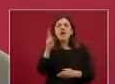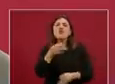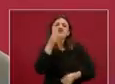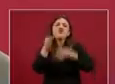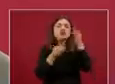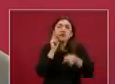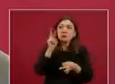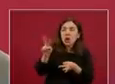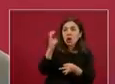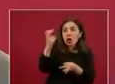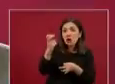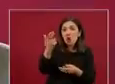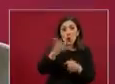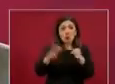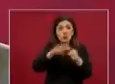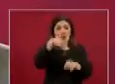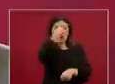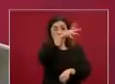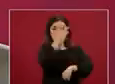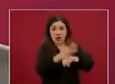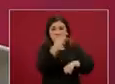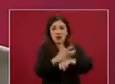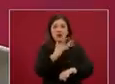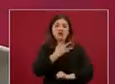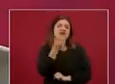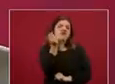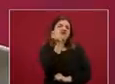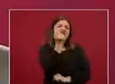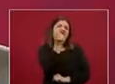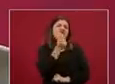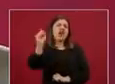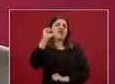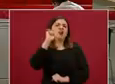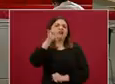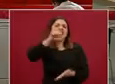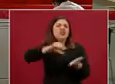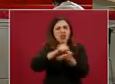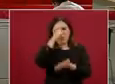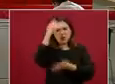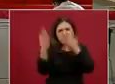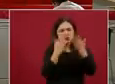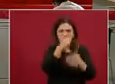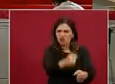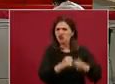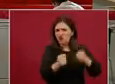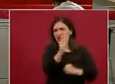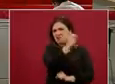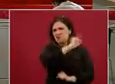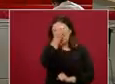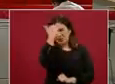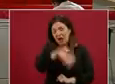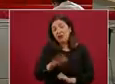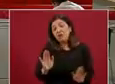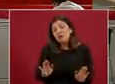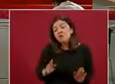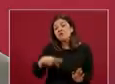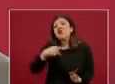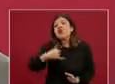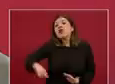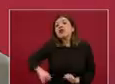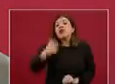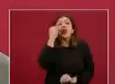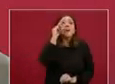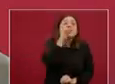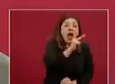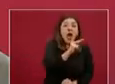noticias. El Hospital Metodista de Houston tiene fama de ser un centro académico sólido, pero interesaría ver